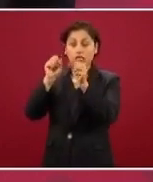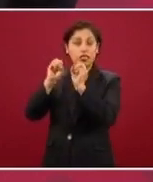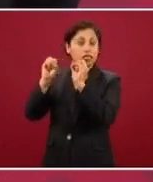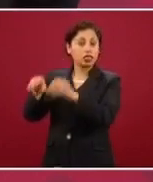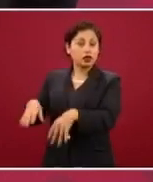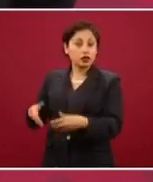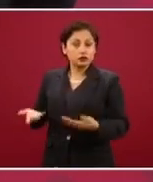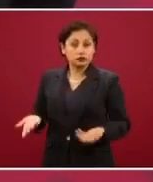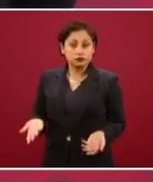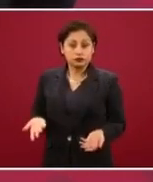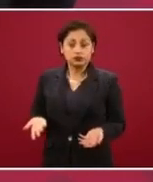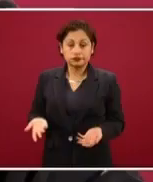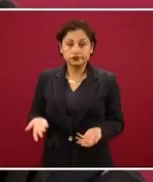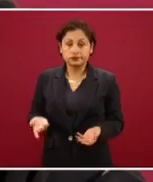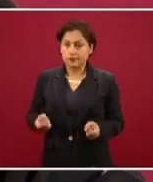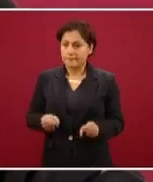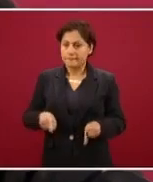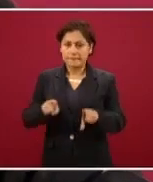todo.